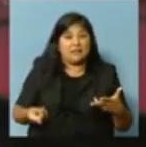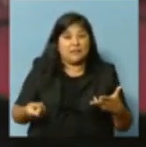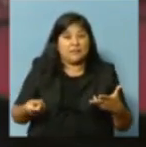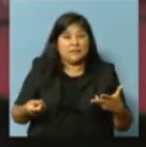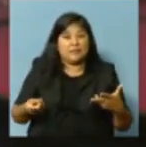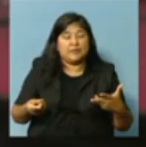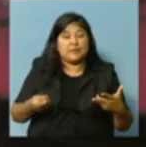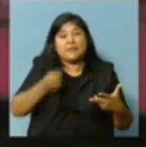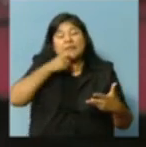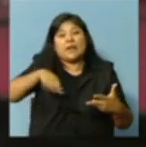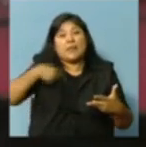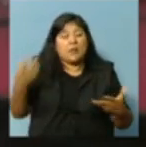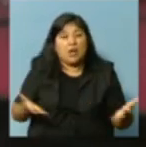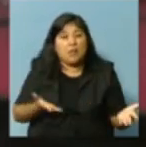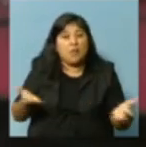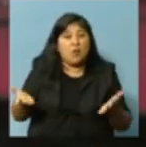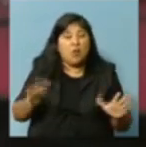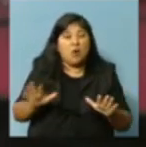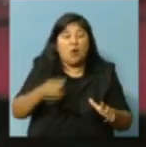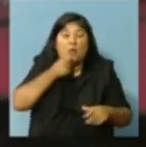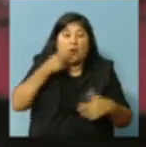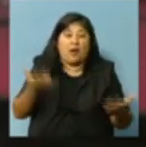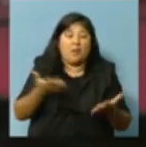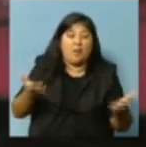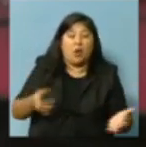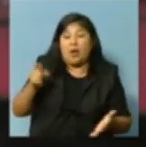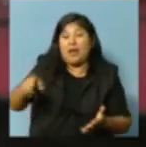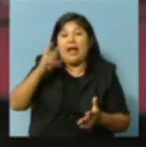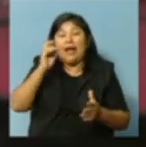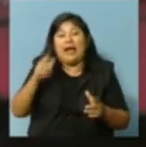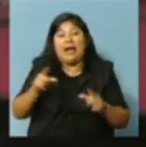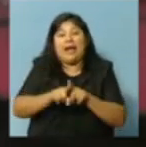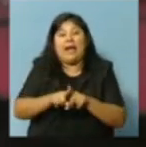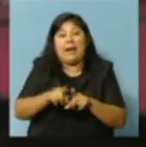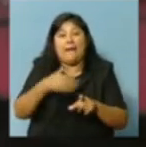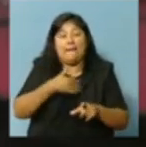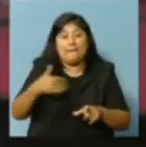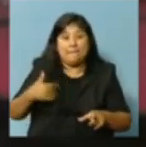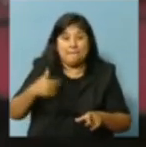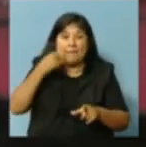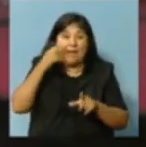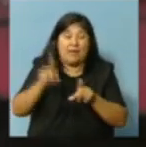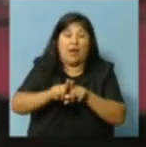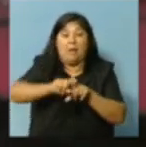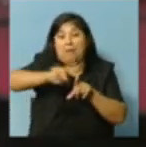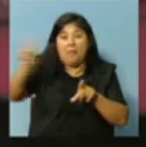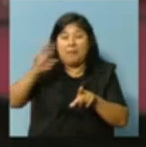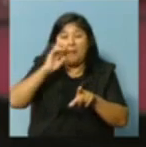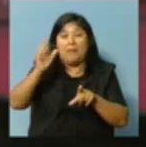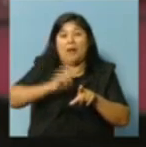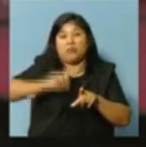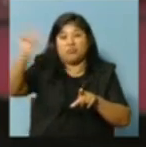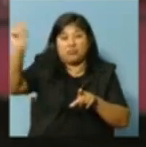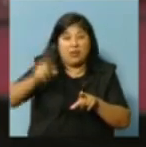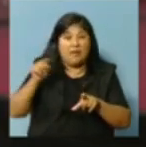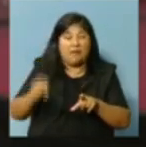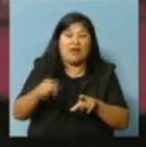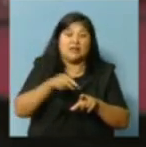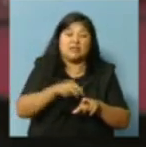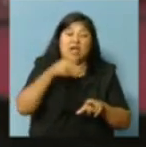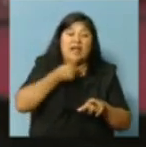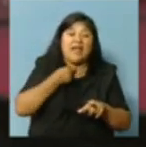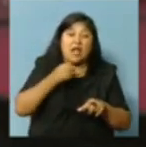que tienen que ver con eso por ejemplo que se fue el padre y algún chico el mayor en general sale a trabajar